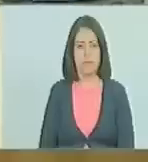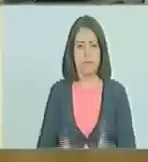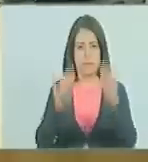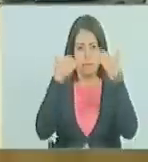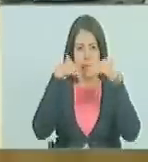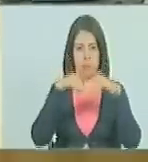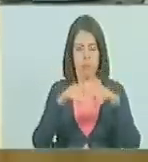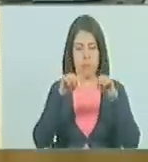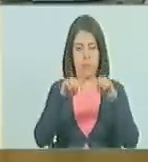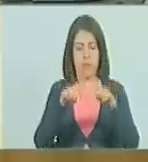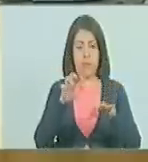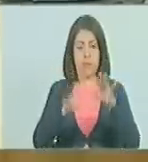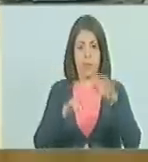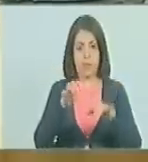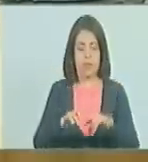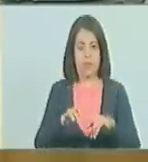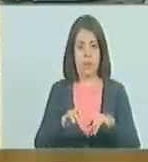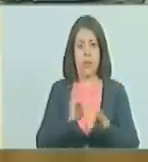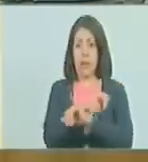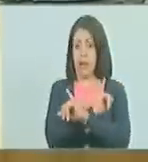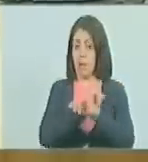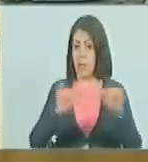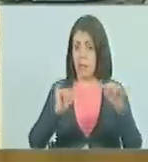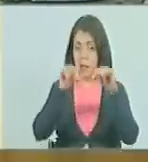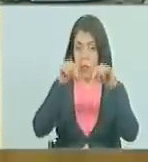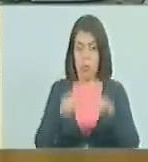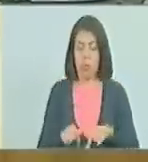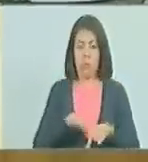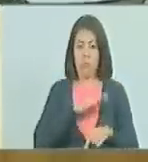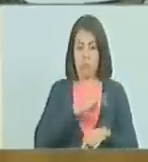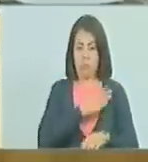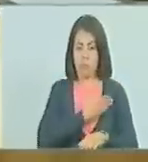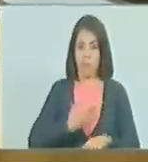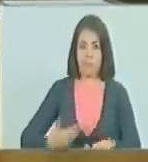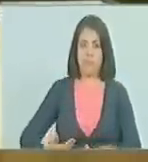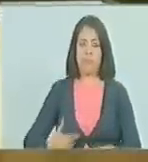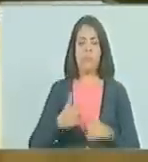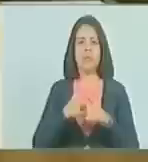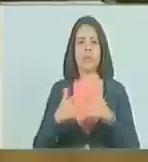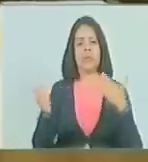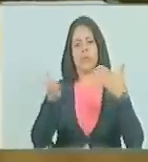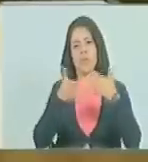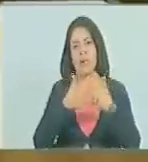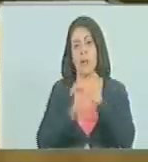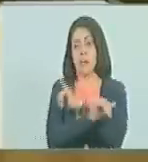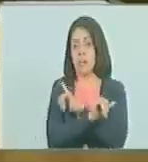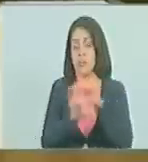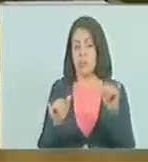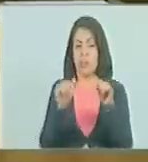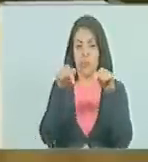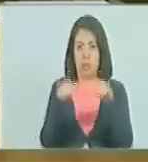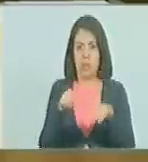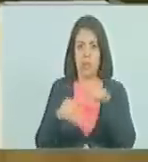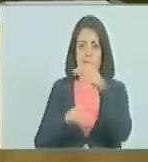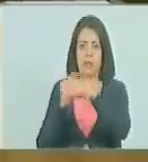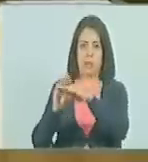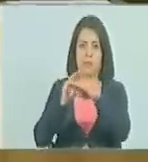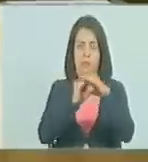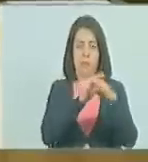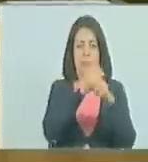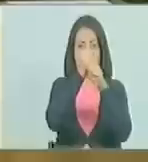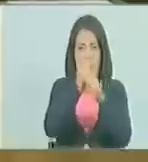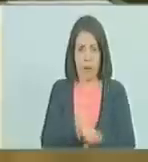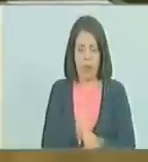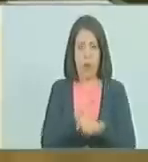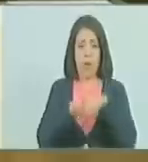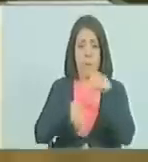Siguiente punto del orden del día, ciudadana secretaria. Agotada la agenda del día, ciudadano presidente. En consecuencia, se levanta la sesión. Las espero